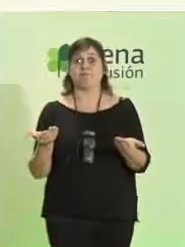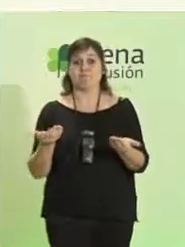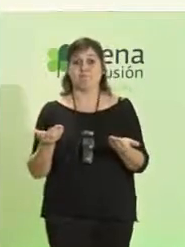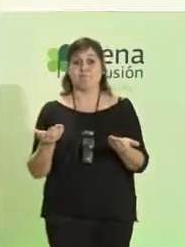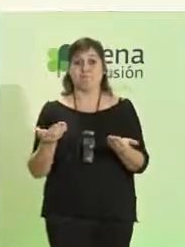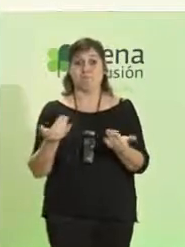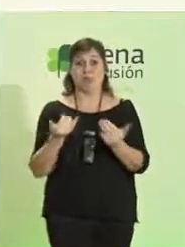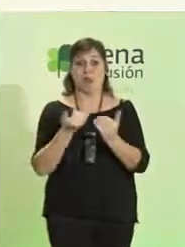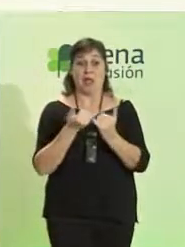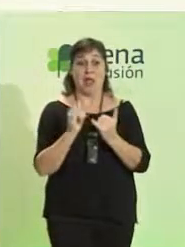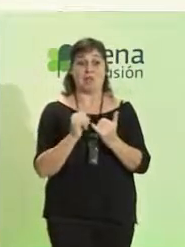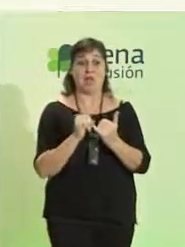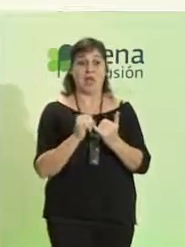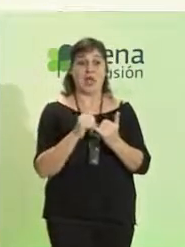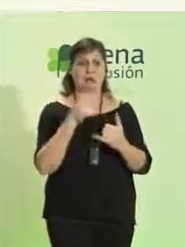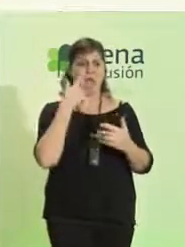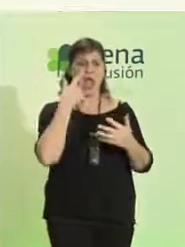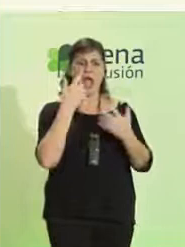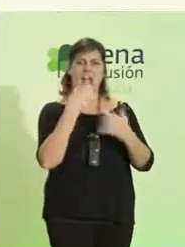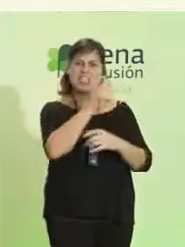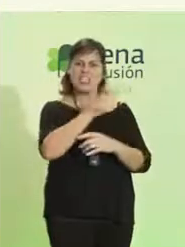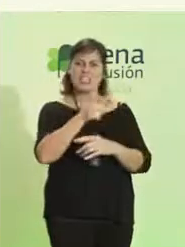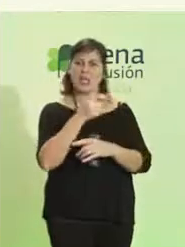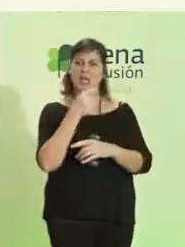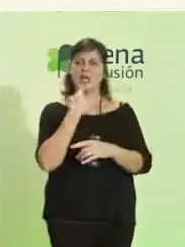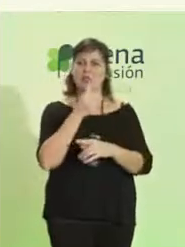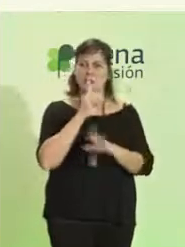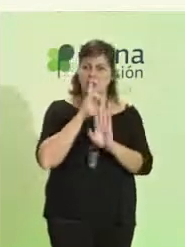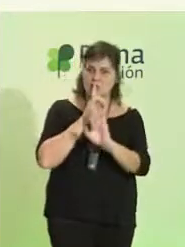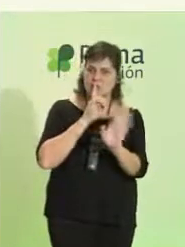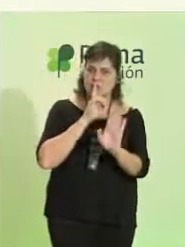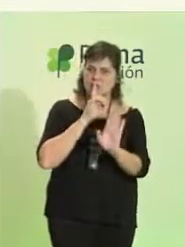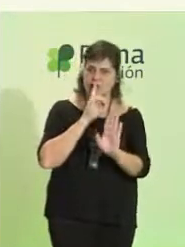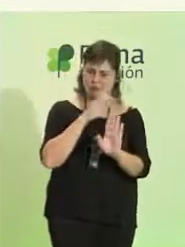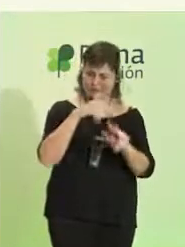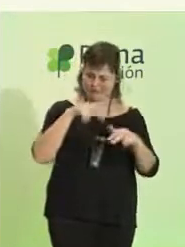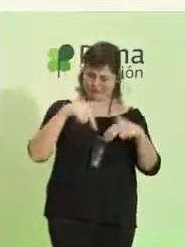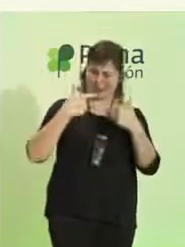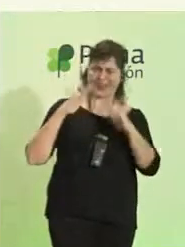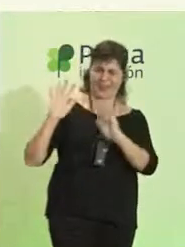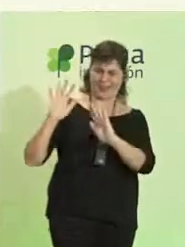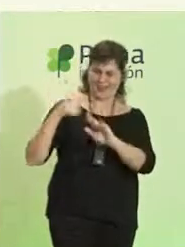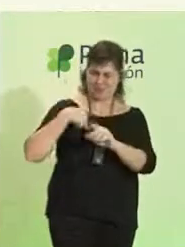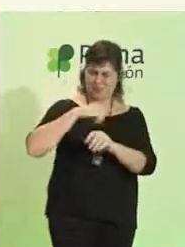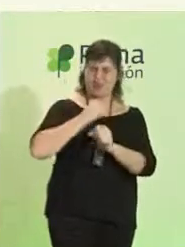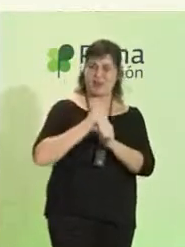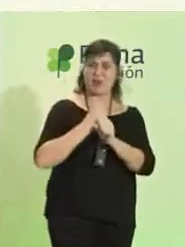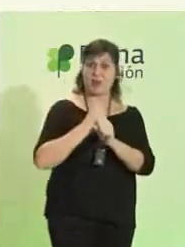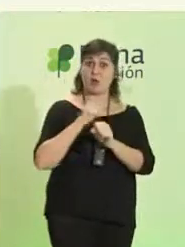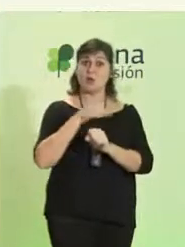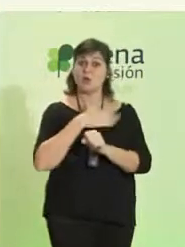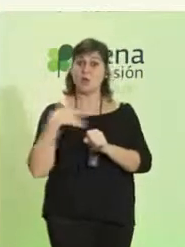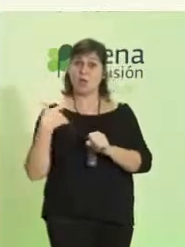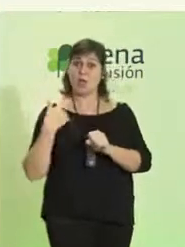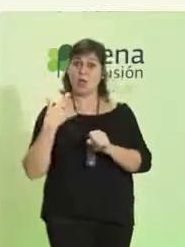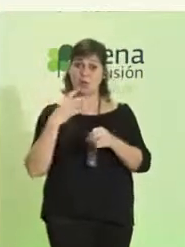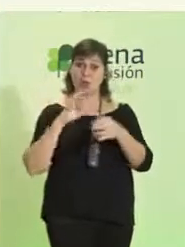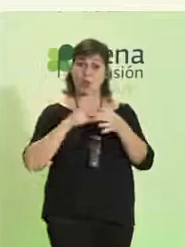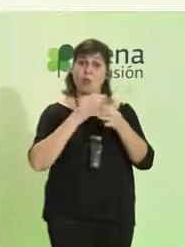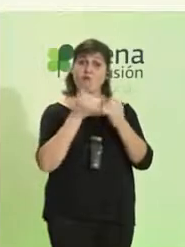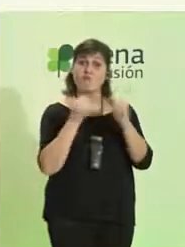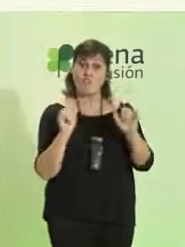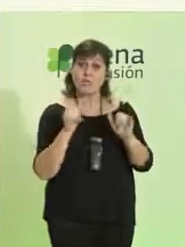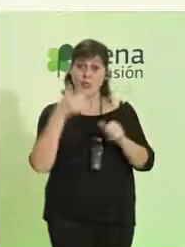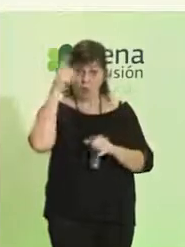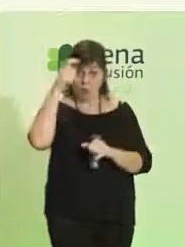que el propio elenco de artistas me dijeron, cállate la boca y déjanos hacer nuestro trabajo, ¿no? Que si has dicho que quieres una verbena de pueblo, esto